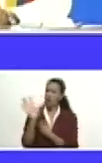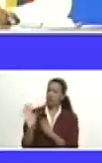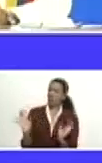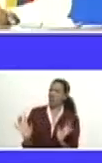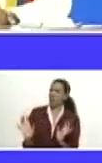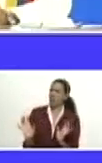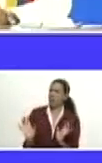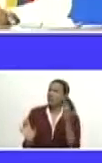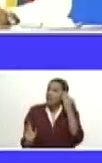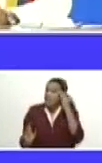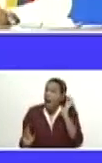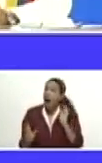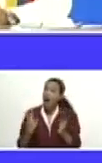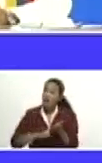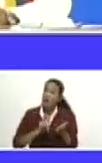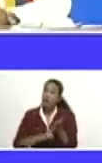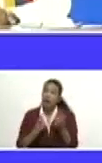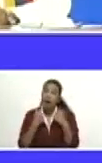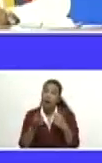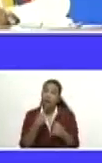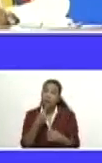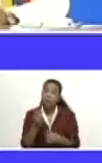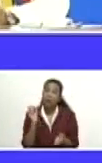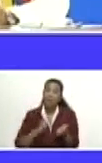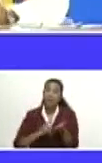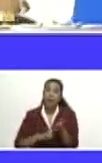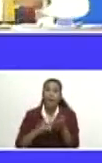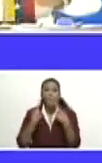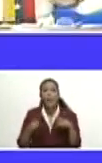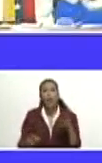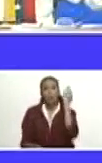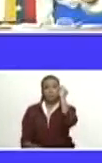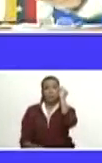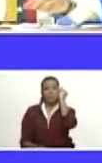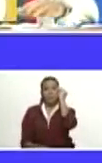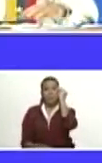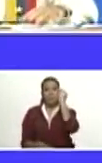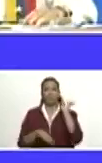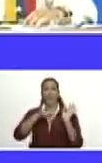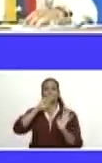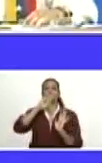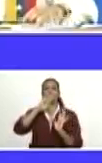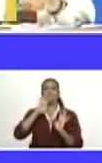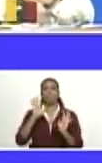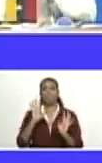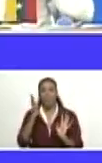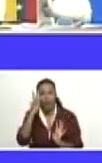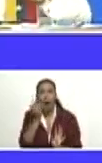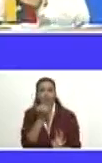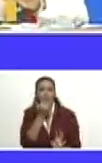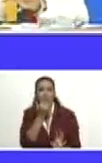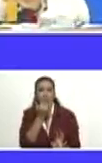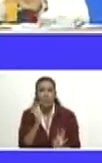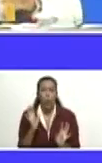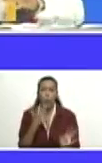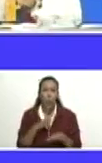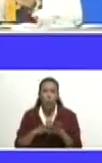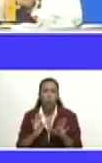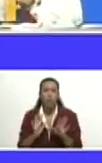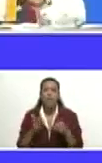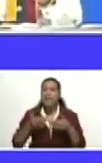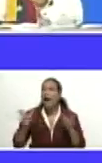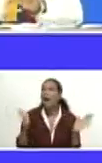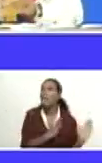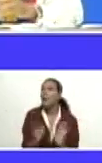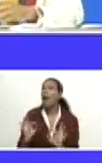Lo cual me parece cierto. Pero después me quedé pensando, oye, ¿y si abrimos un